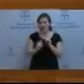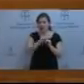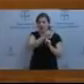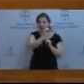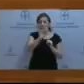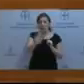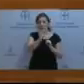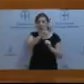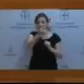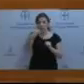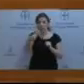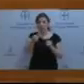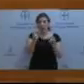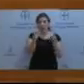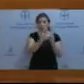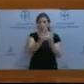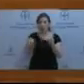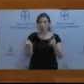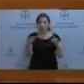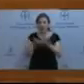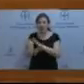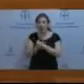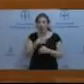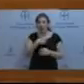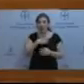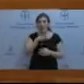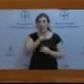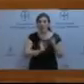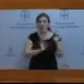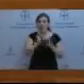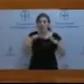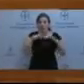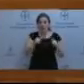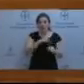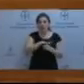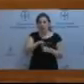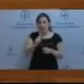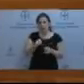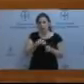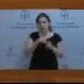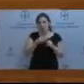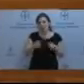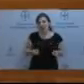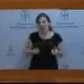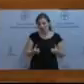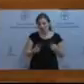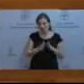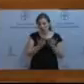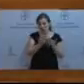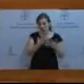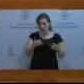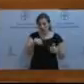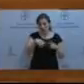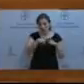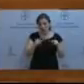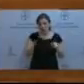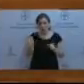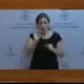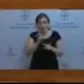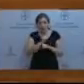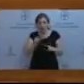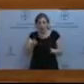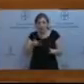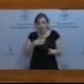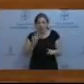alumno, no daría ni para cubrir el 50% de lo que cuestan los libros de texto en Asturias, o no daría para cubrir